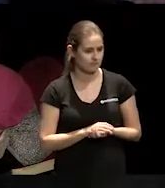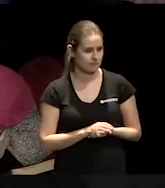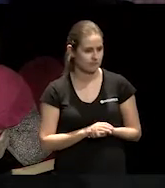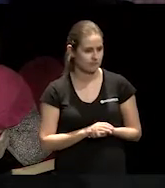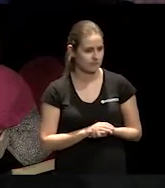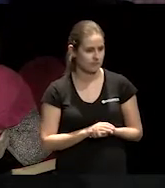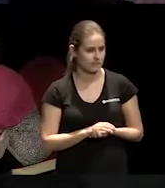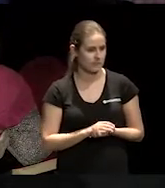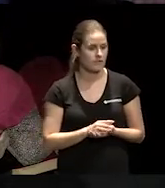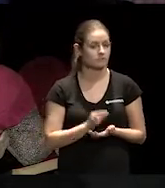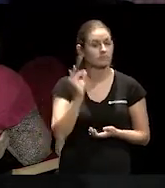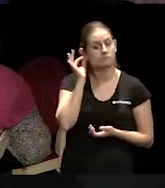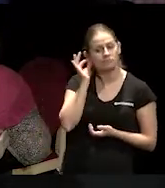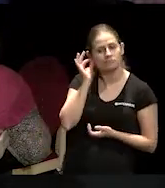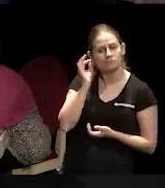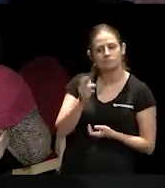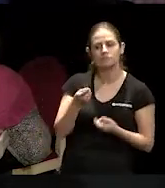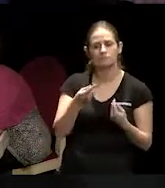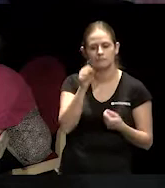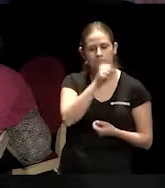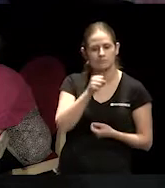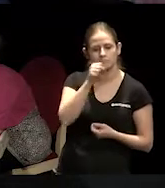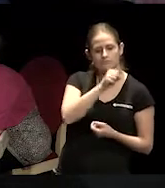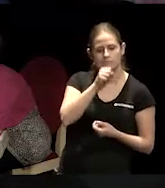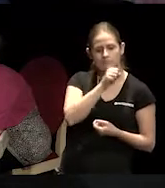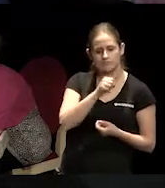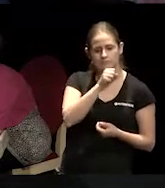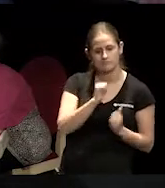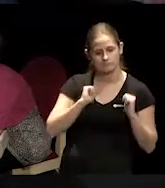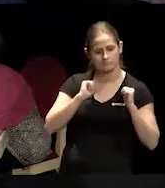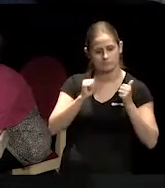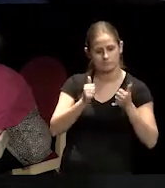Fish are jumping and the cotton is